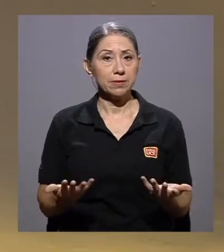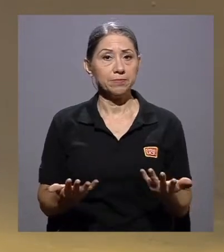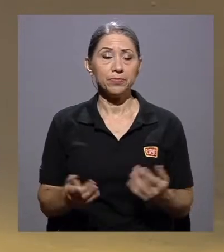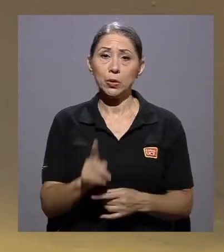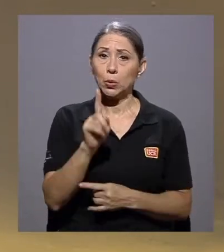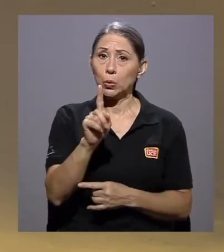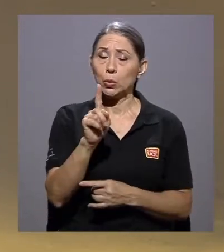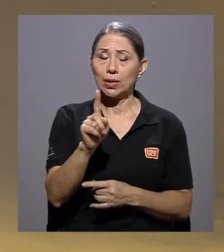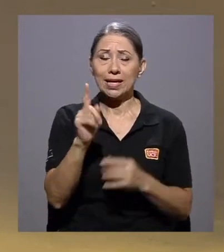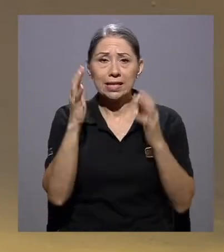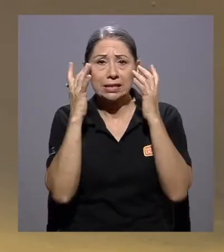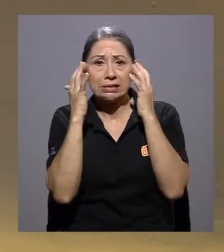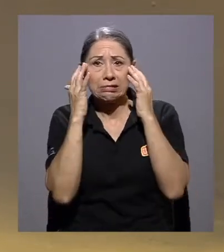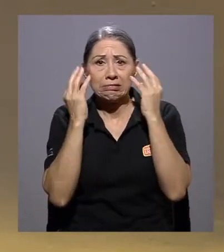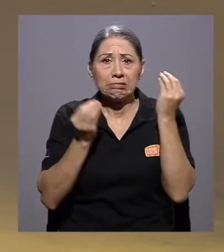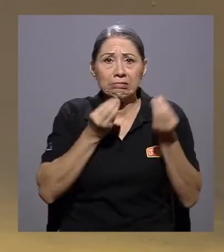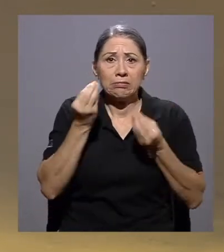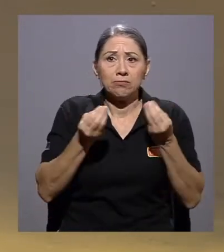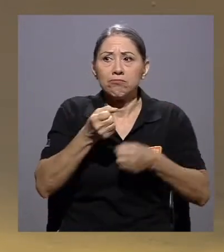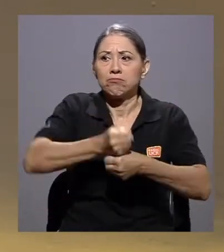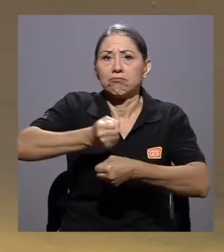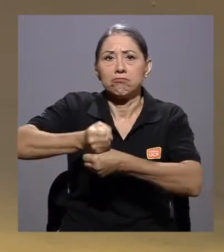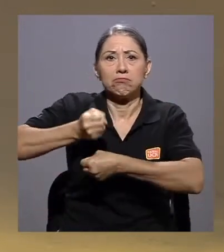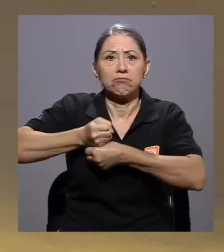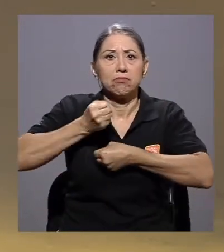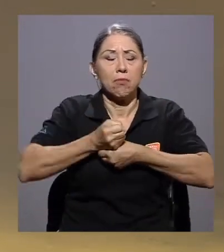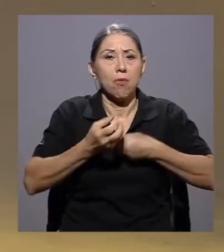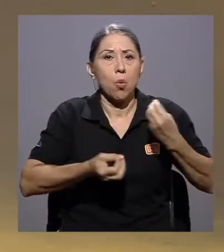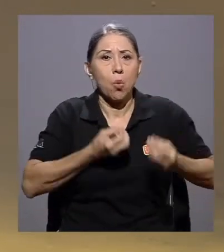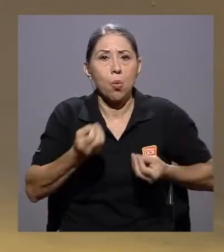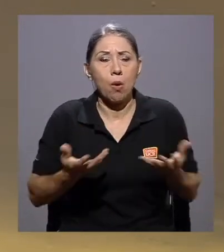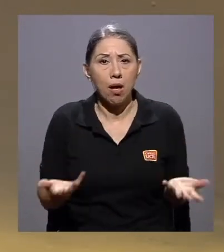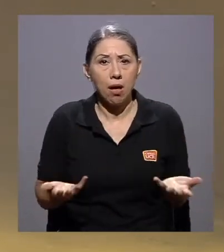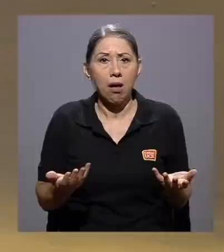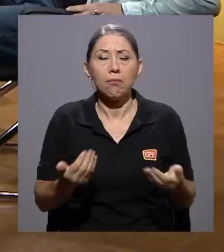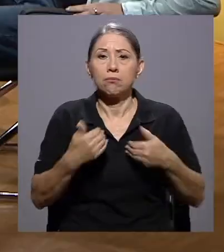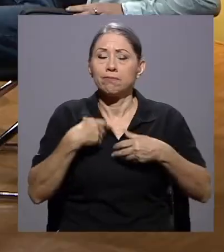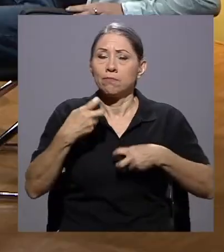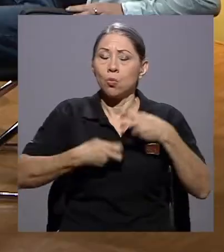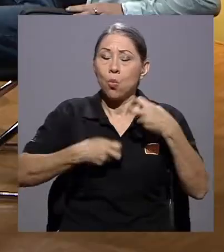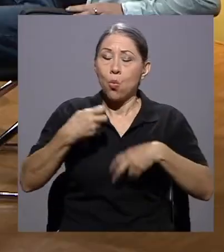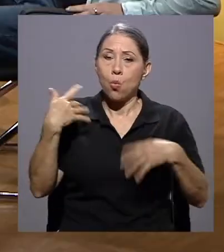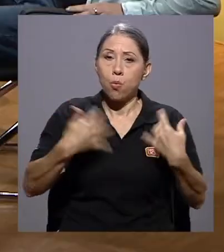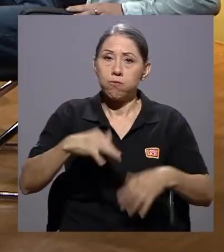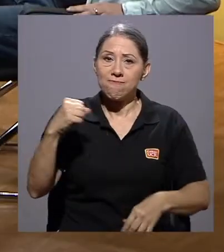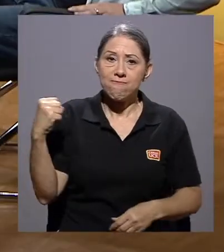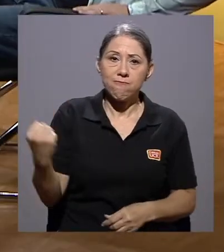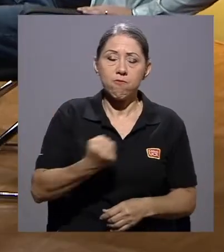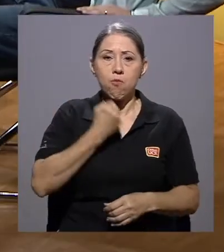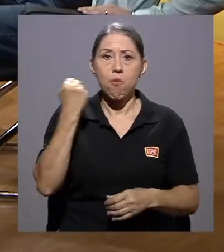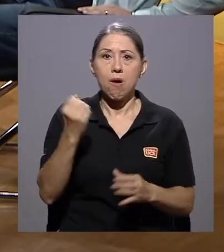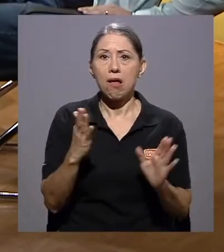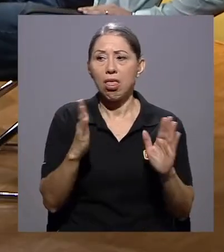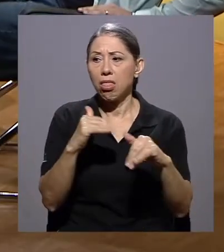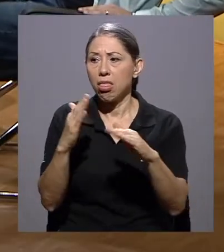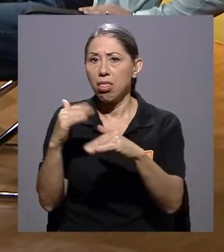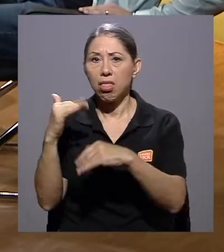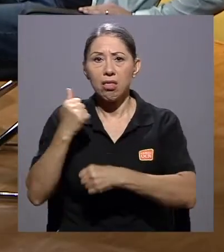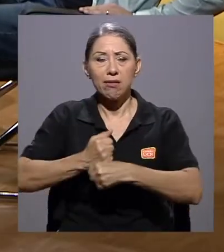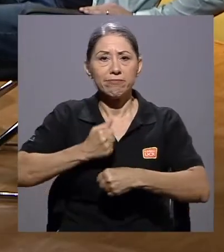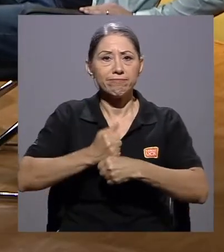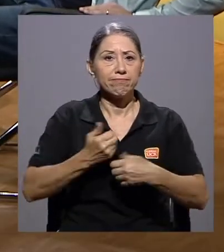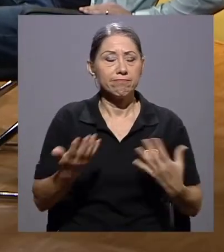Y una de las grandes preocupaciones es el tema de la empleabilidad, ¿verdad? Tenemos un problema fuerte con el tema de la empleabilidad